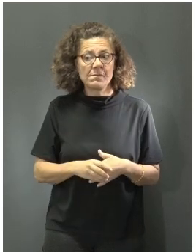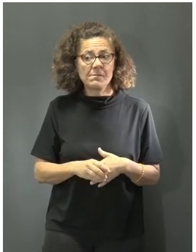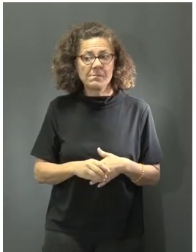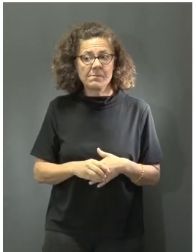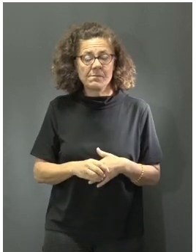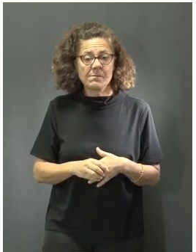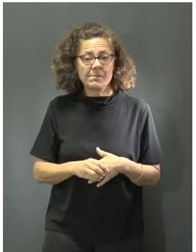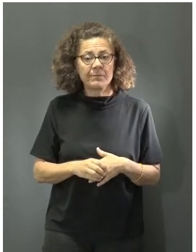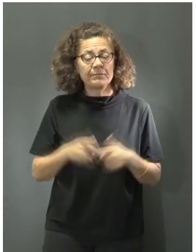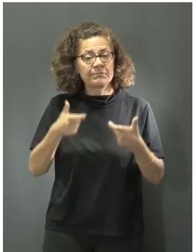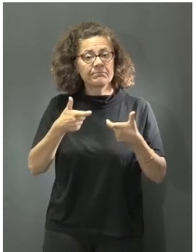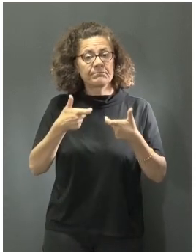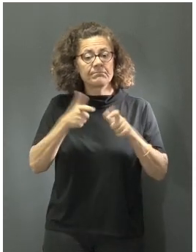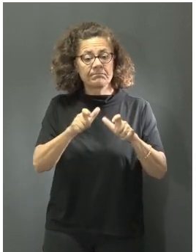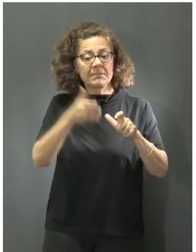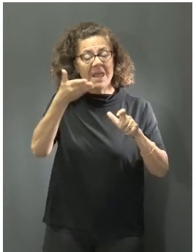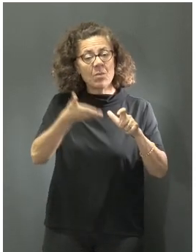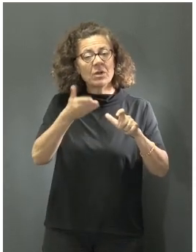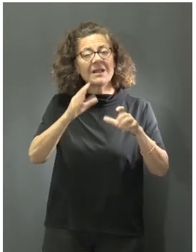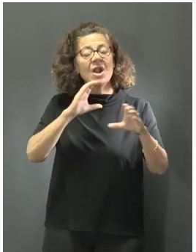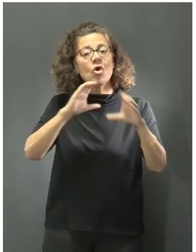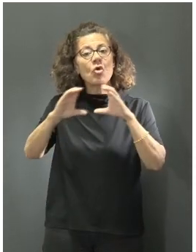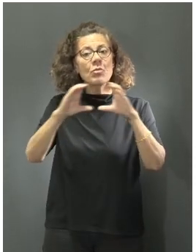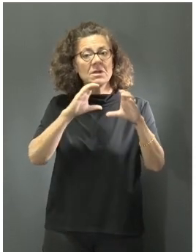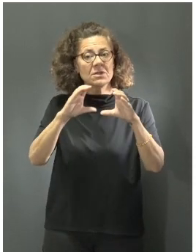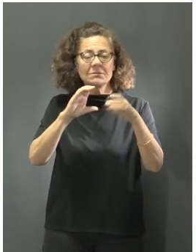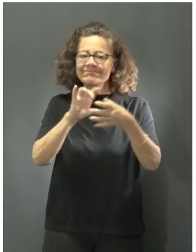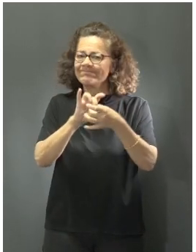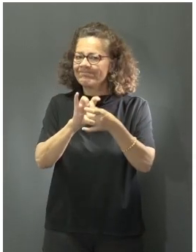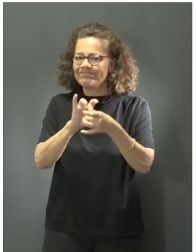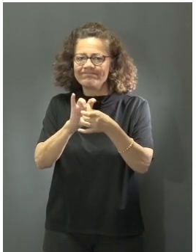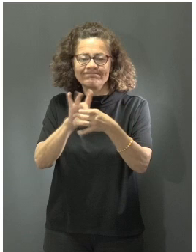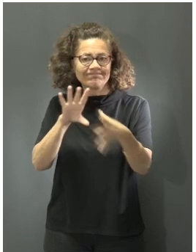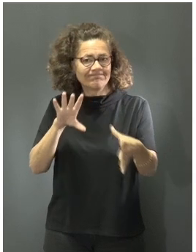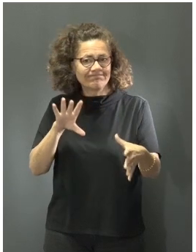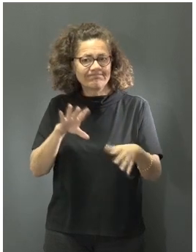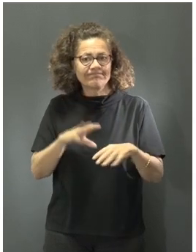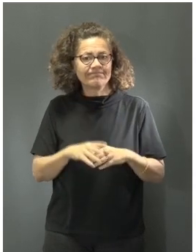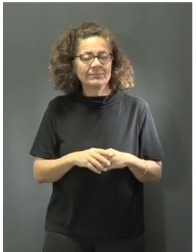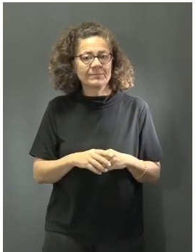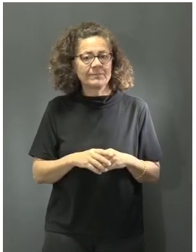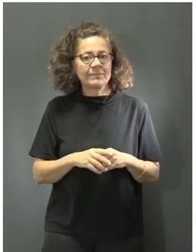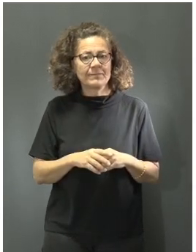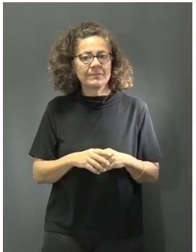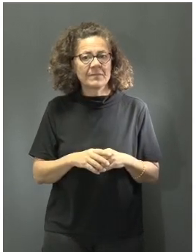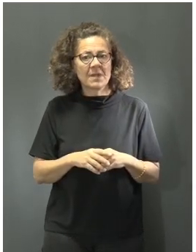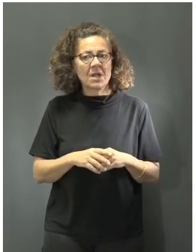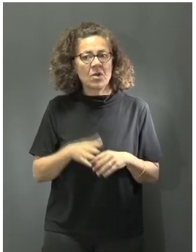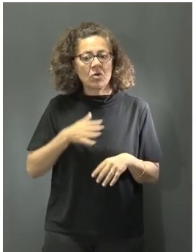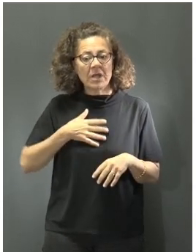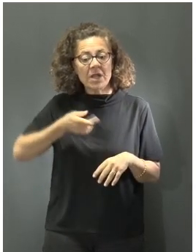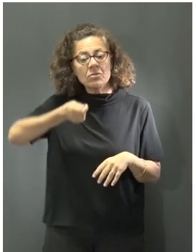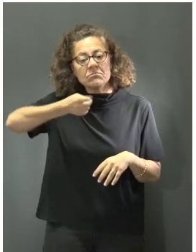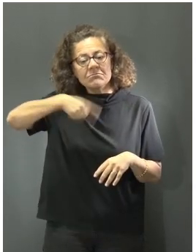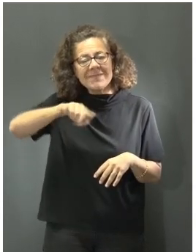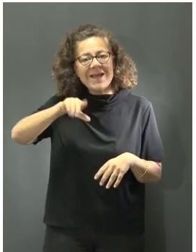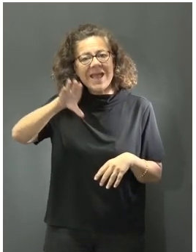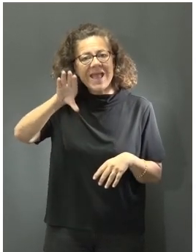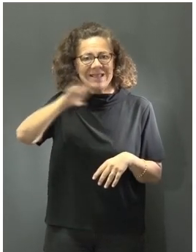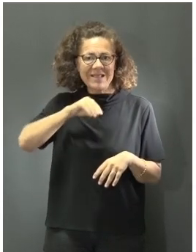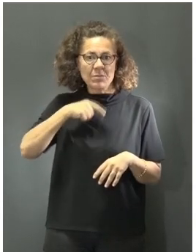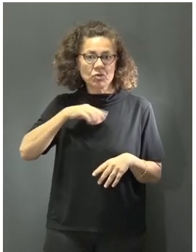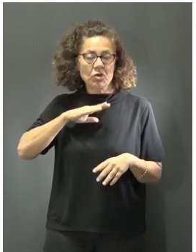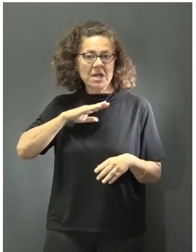hay una parte importante de la comprensión que no tiene que ver con lo que entendemos tradicionalmente con